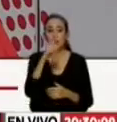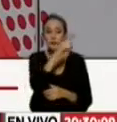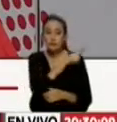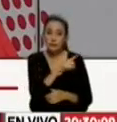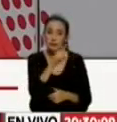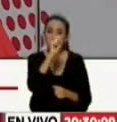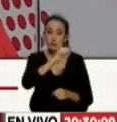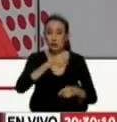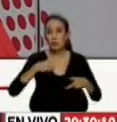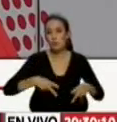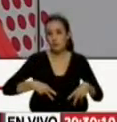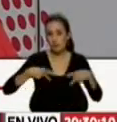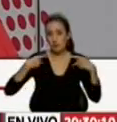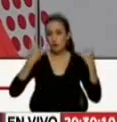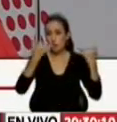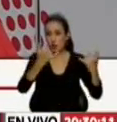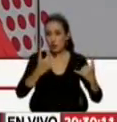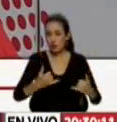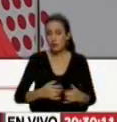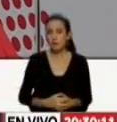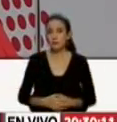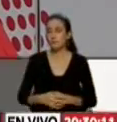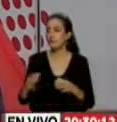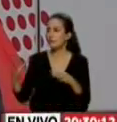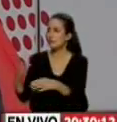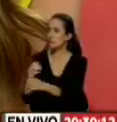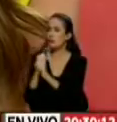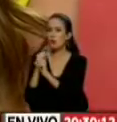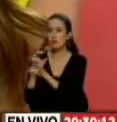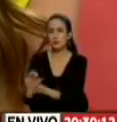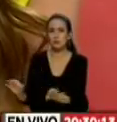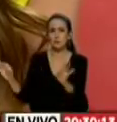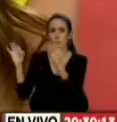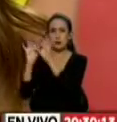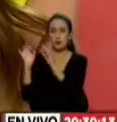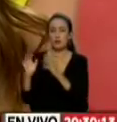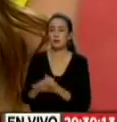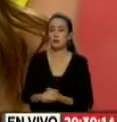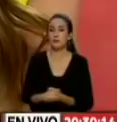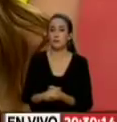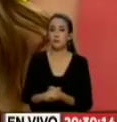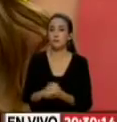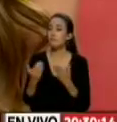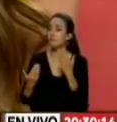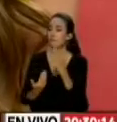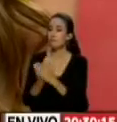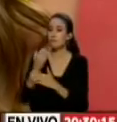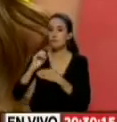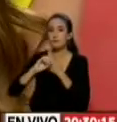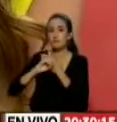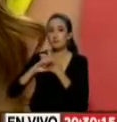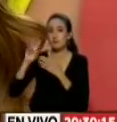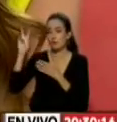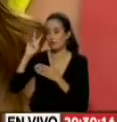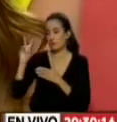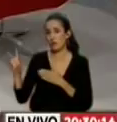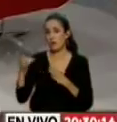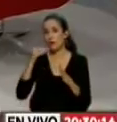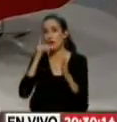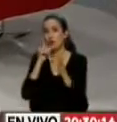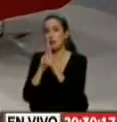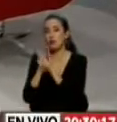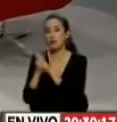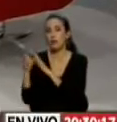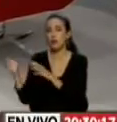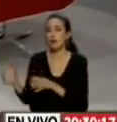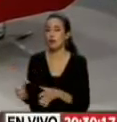que está viviendo Venezuela en este momento. Sobre todo de seguridad, pero ahora para basarnos en este anuncio que acaba de dar a conocer el gobierno venezolano de la demanda que